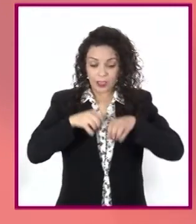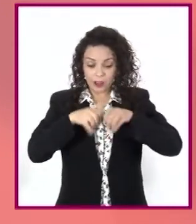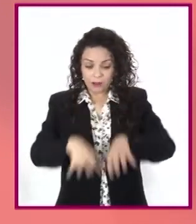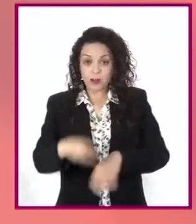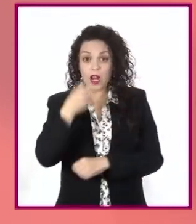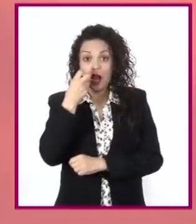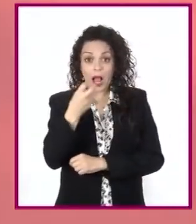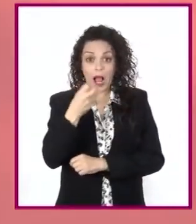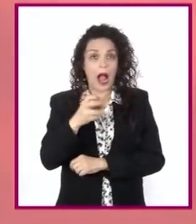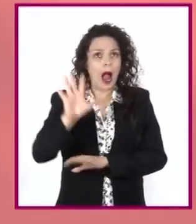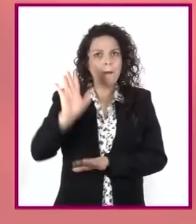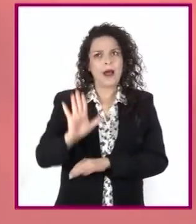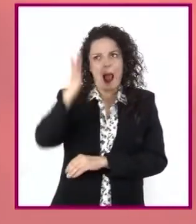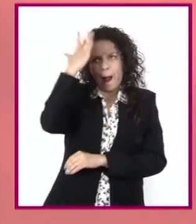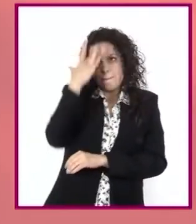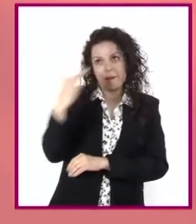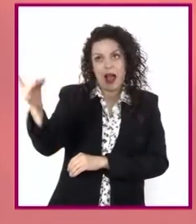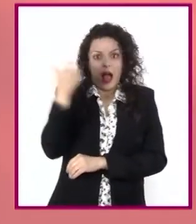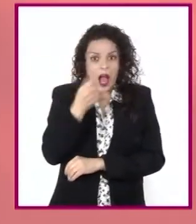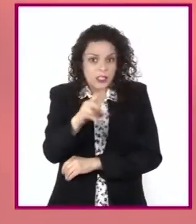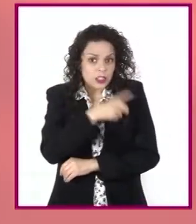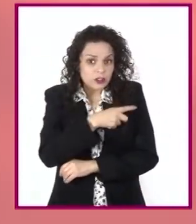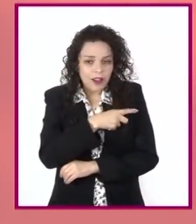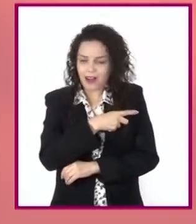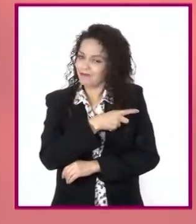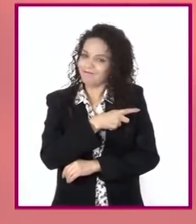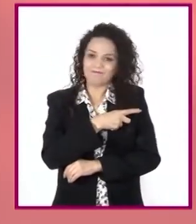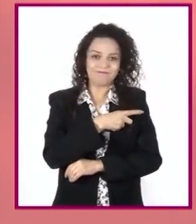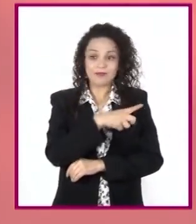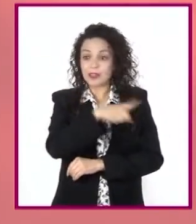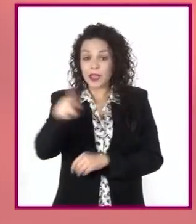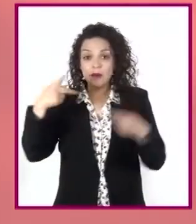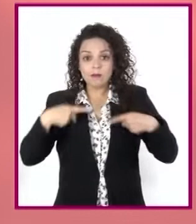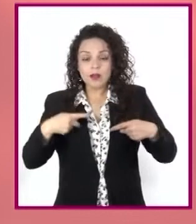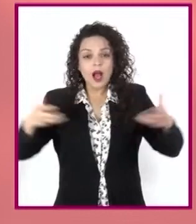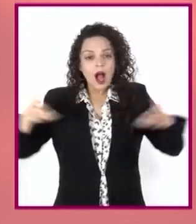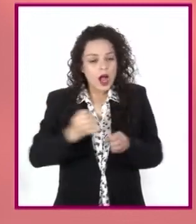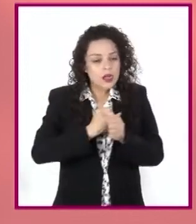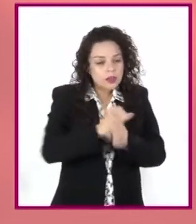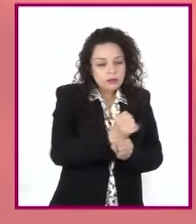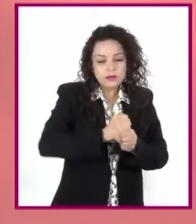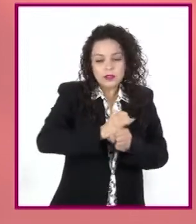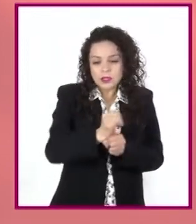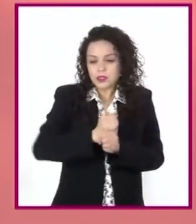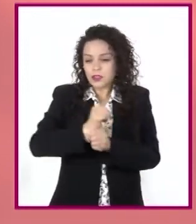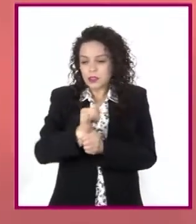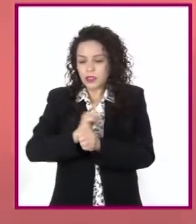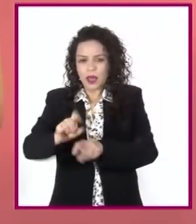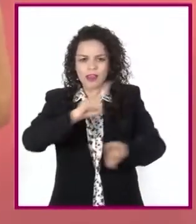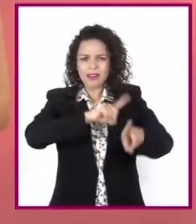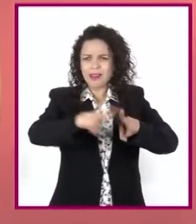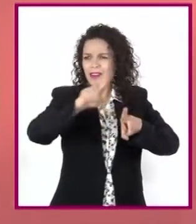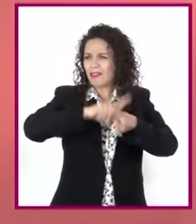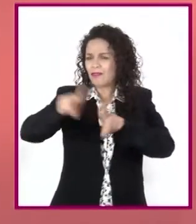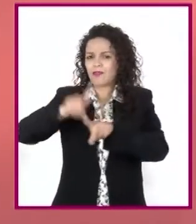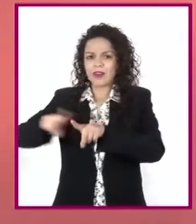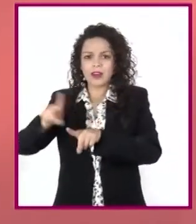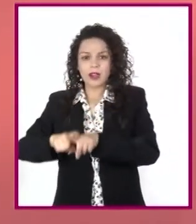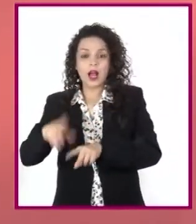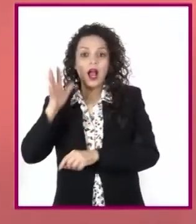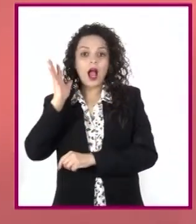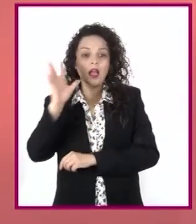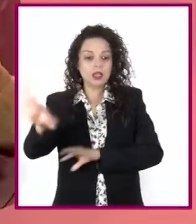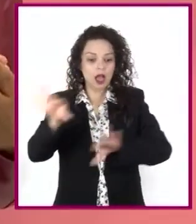dado por arte de magia. Estas personas han dedicado la vida a investigar por todos los medios y han formulado los